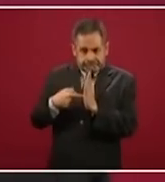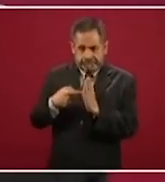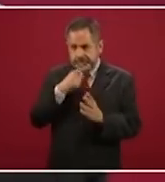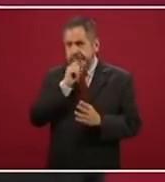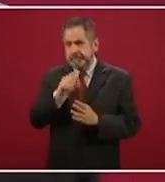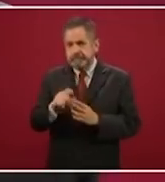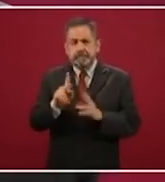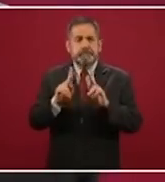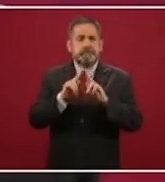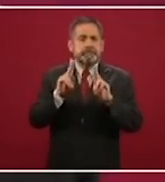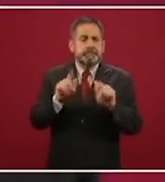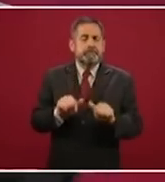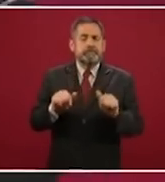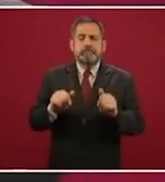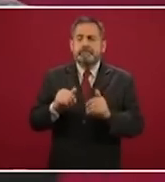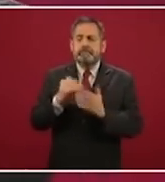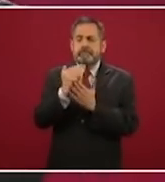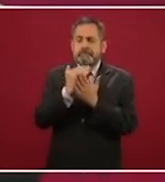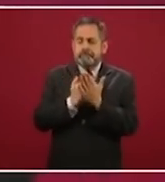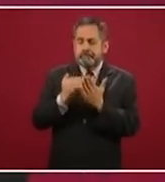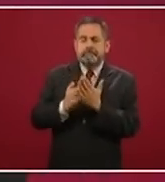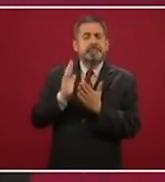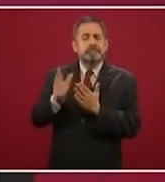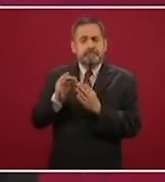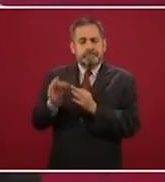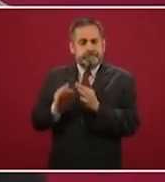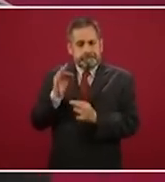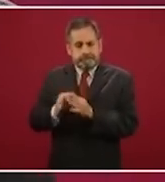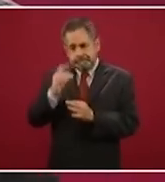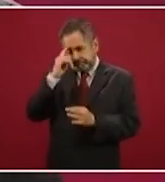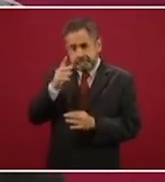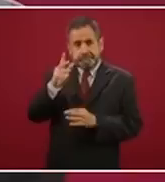y de paz que estamos llevando a cabo.